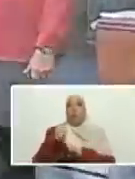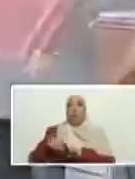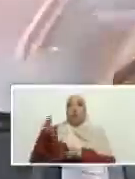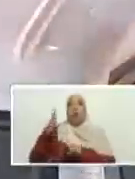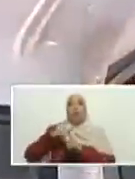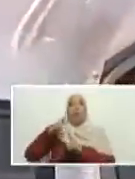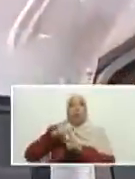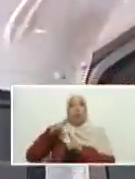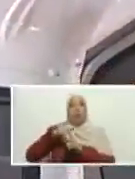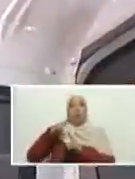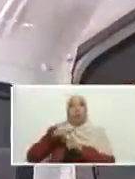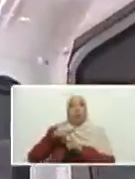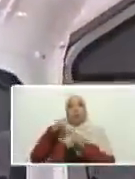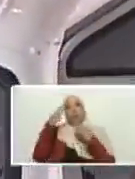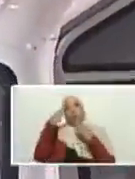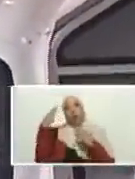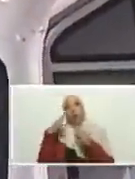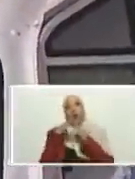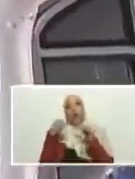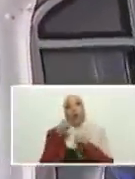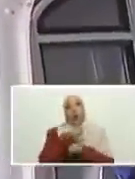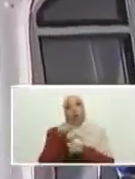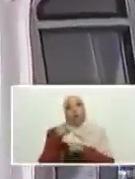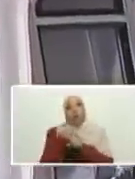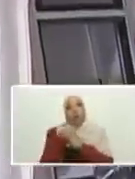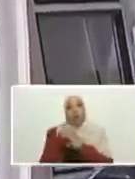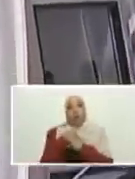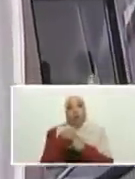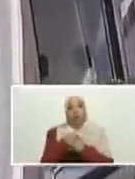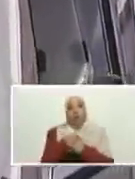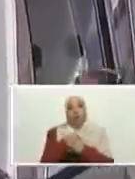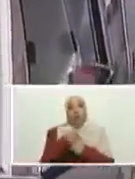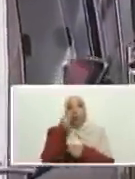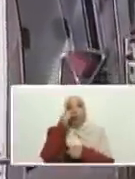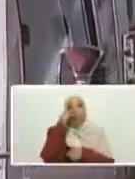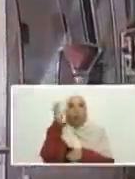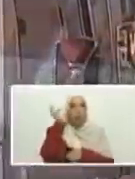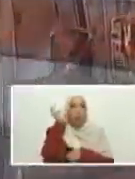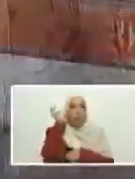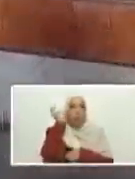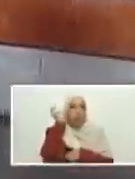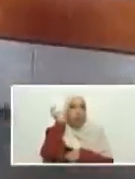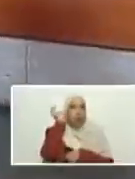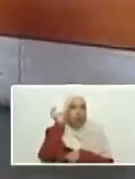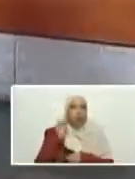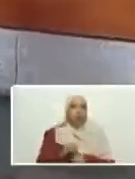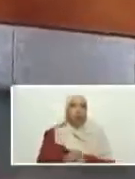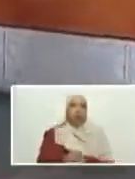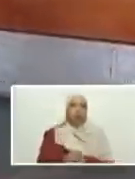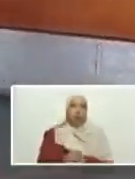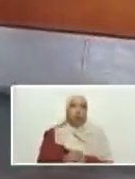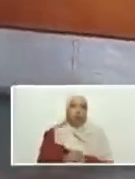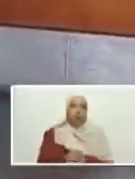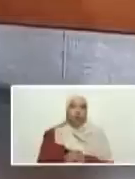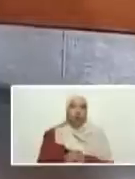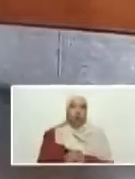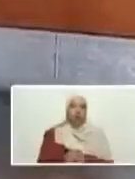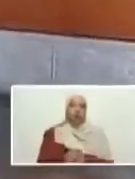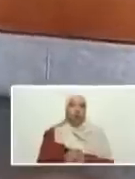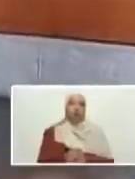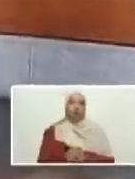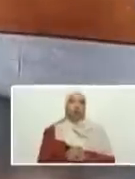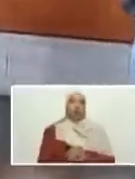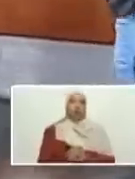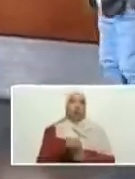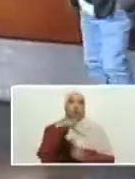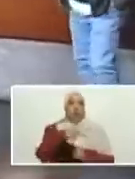Táchira. Mi saludo a todos los trabajadores, a las trabajadoras. Bueno, aquí estamos en la Expo